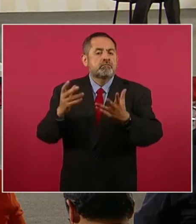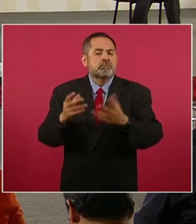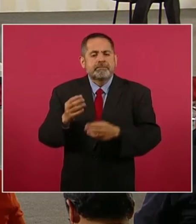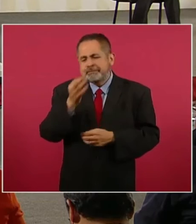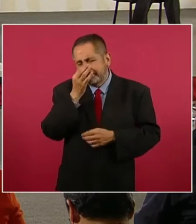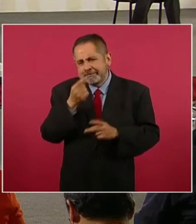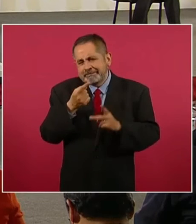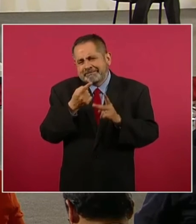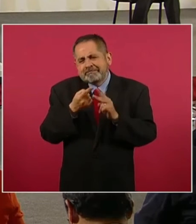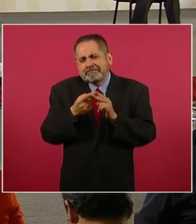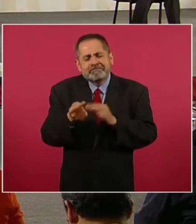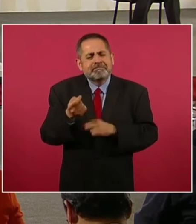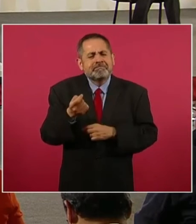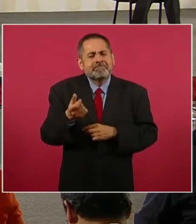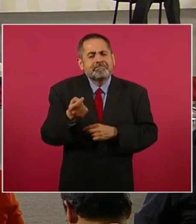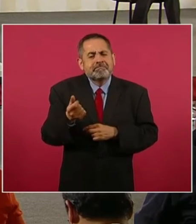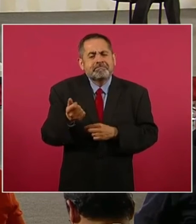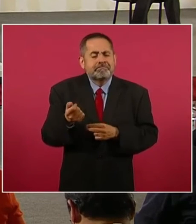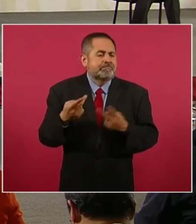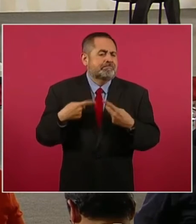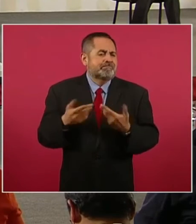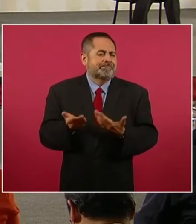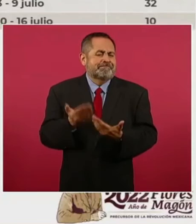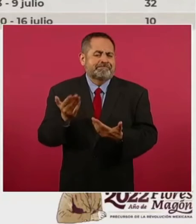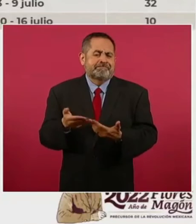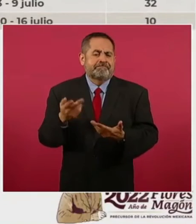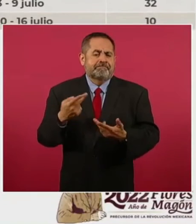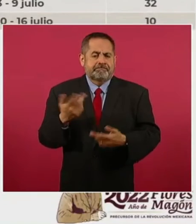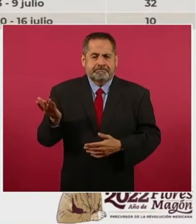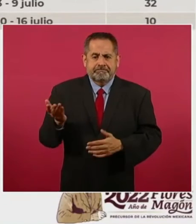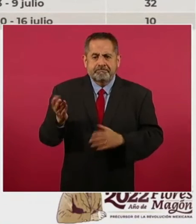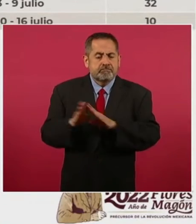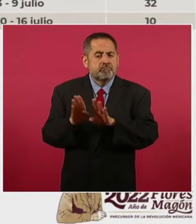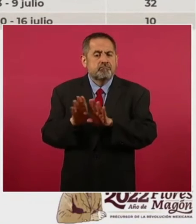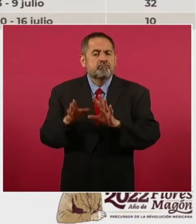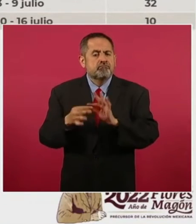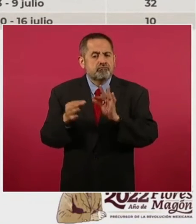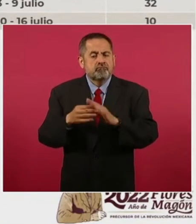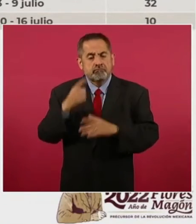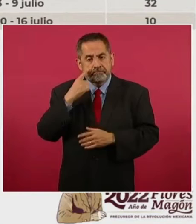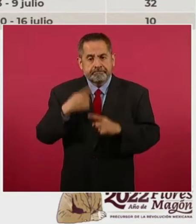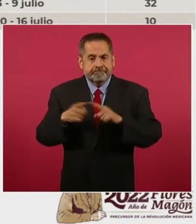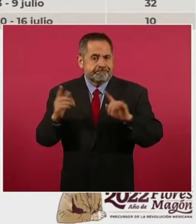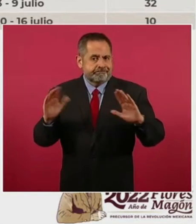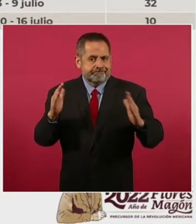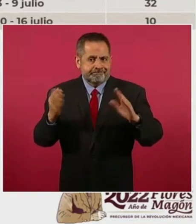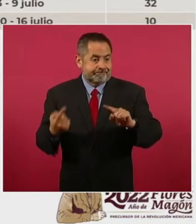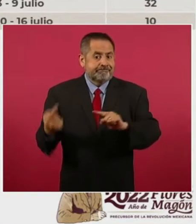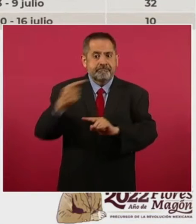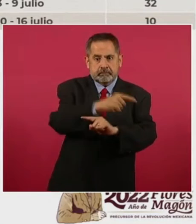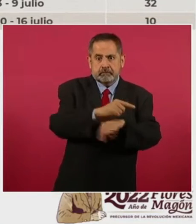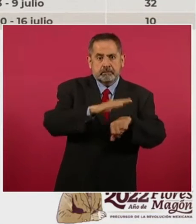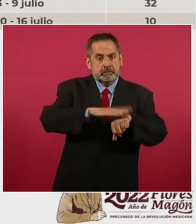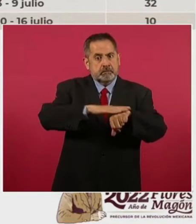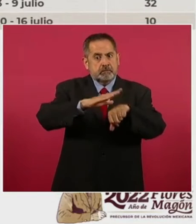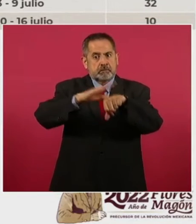apenas perceptible la cantidad de defunciones que se presentan por semana comparado con lo que tuvimos en los momentos más intensos